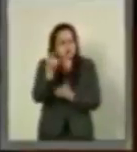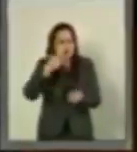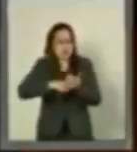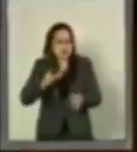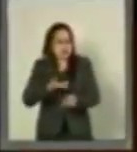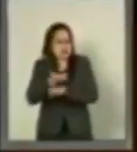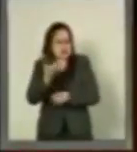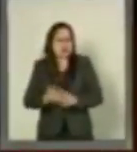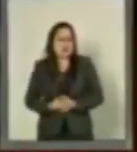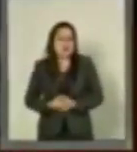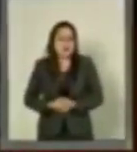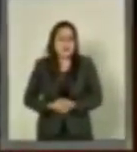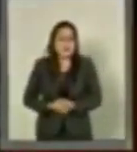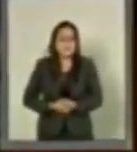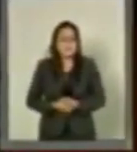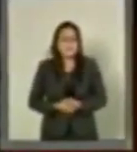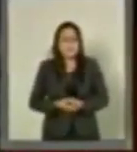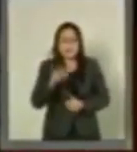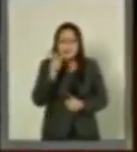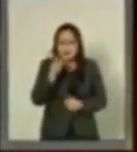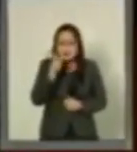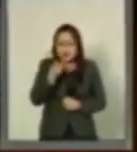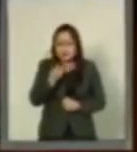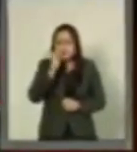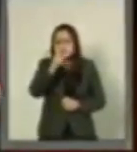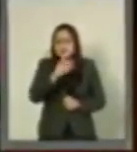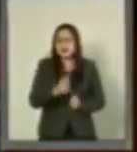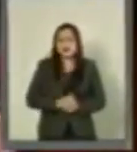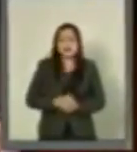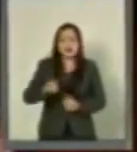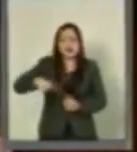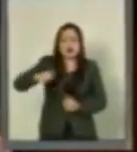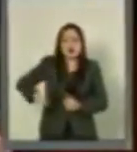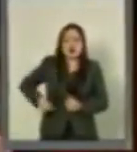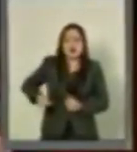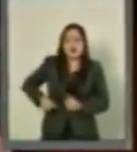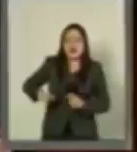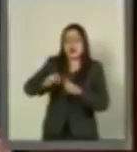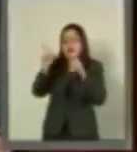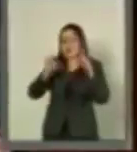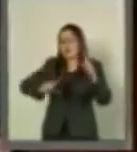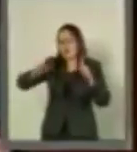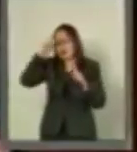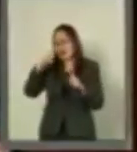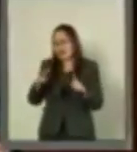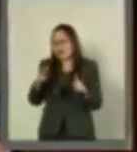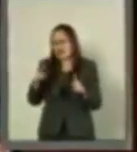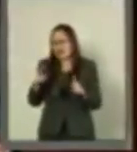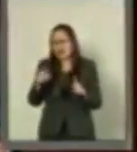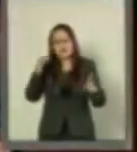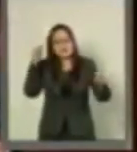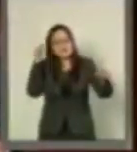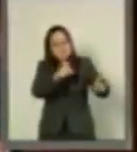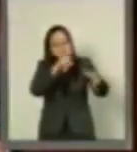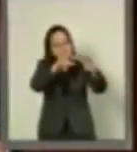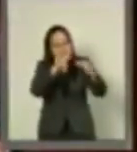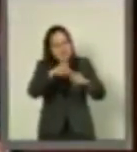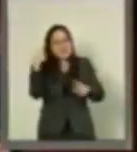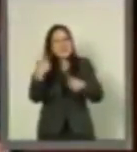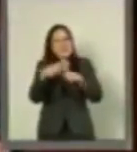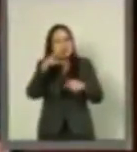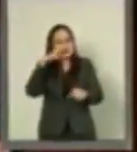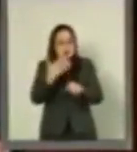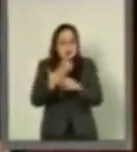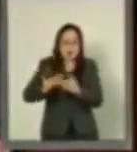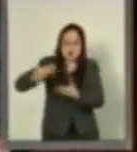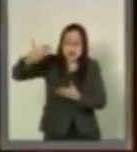Y esto, por supuesto, lo único que queda de parte del gobierno de la República es señalarlo. Como